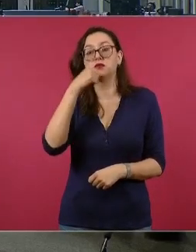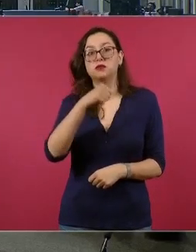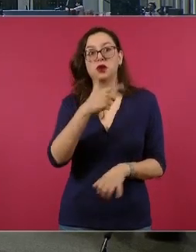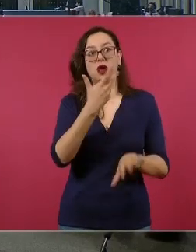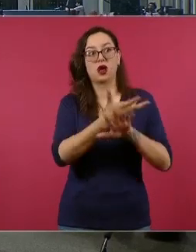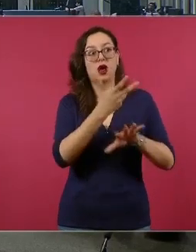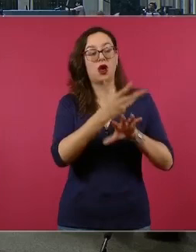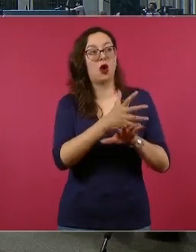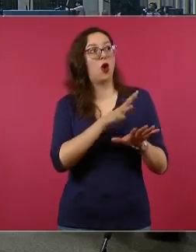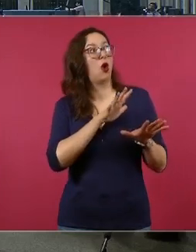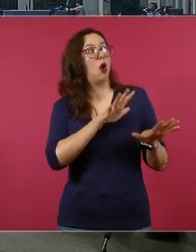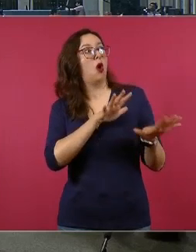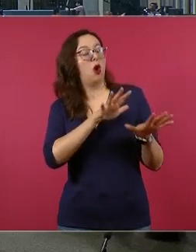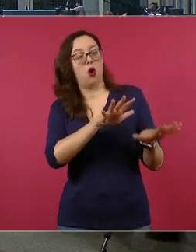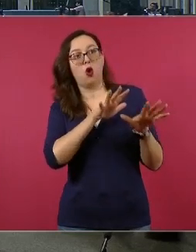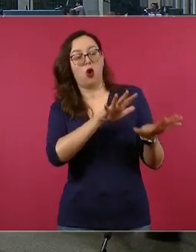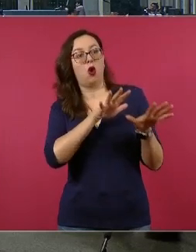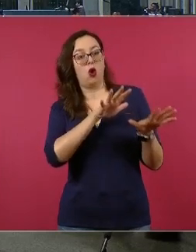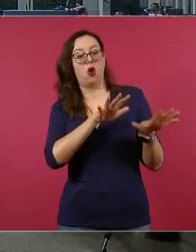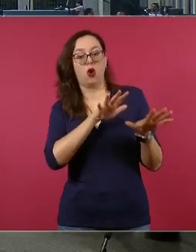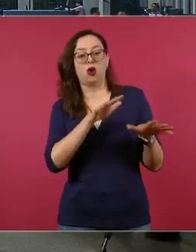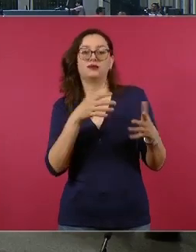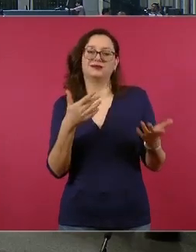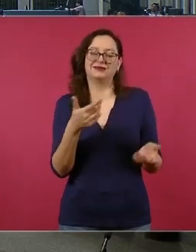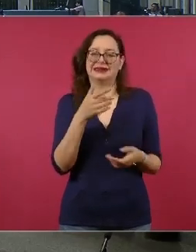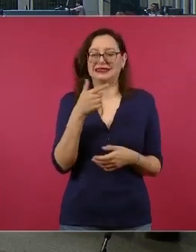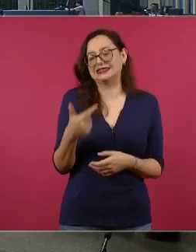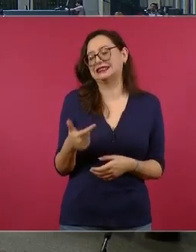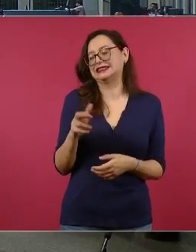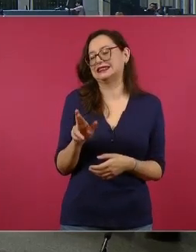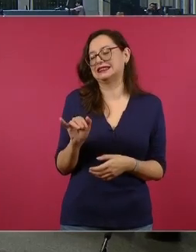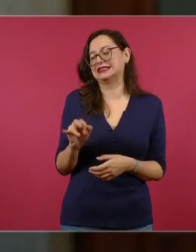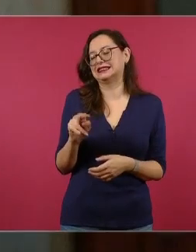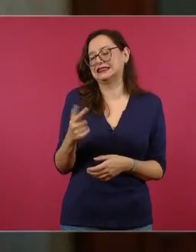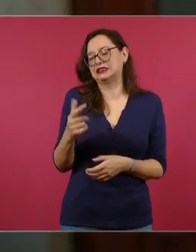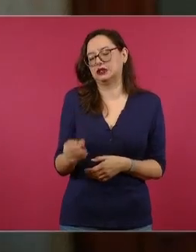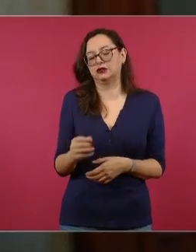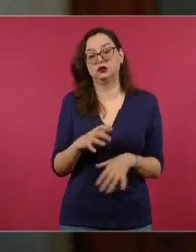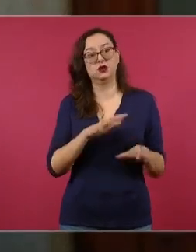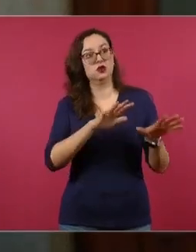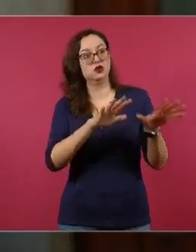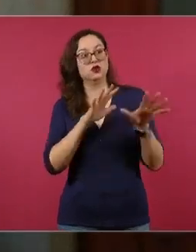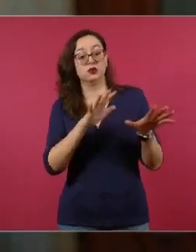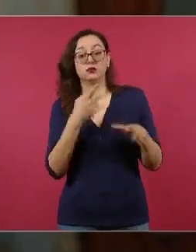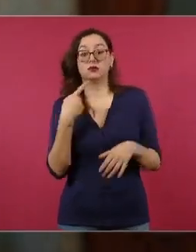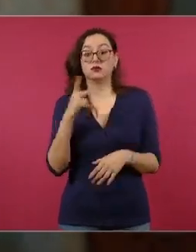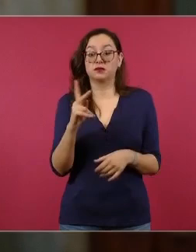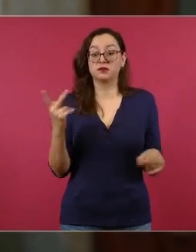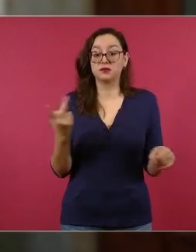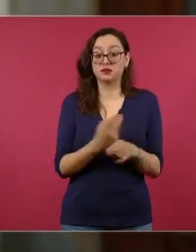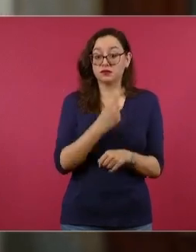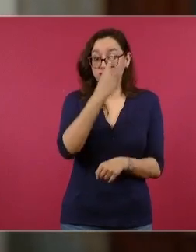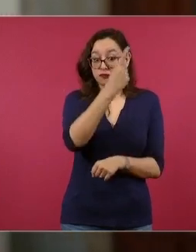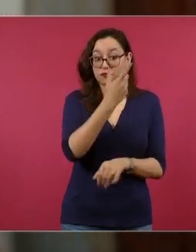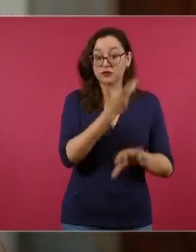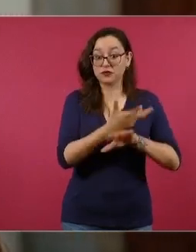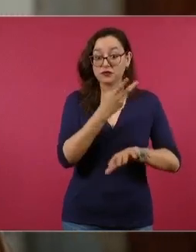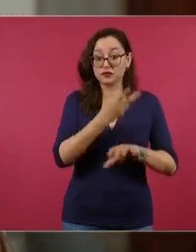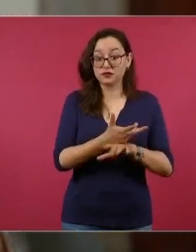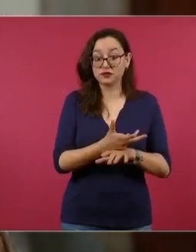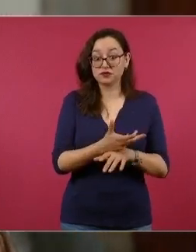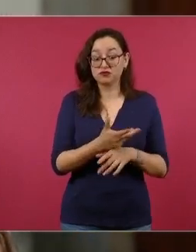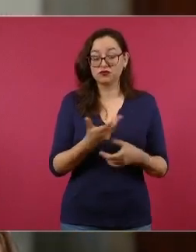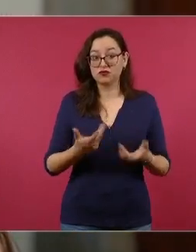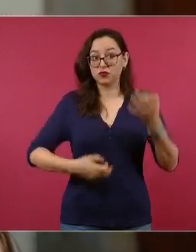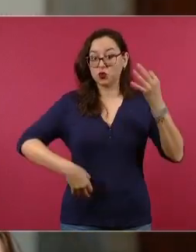Lo estadounidense, pues, como decimos en Sonora, lo gringo, ¿no? Pero en Estados Unidos eligen a los fiscales de distrito, a los jueces,